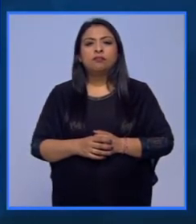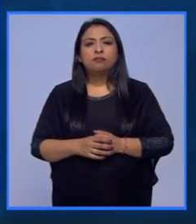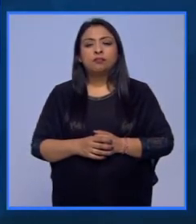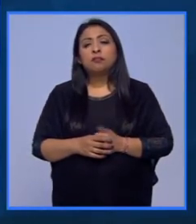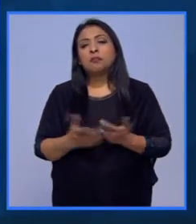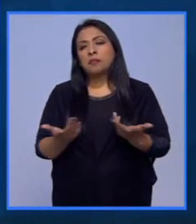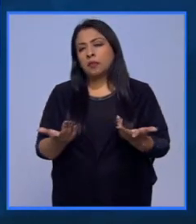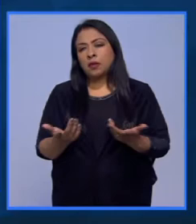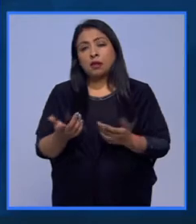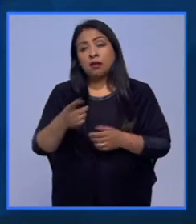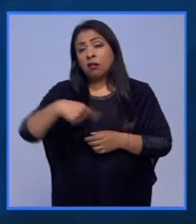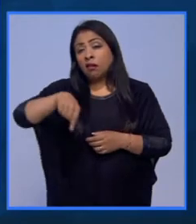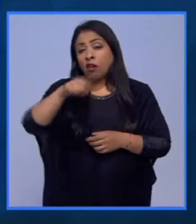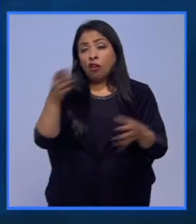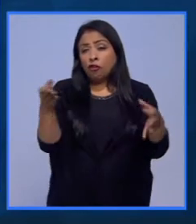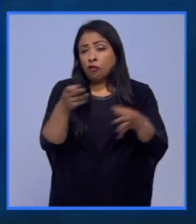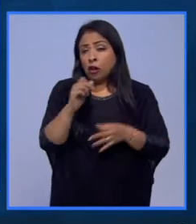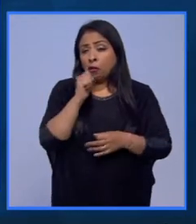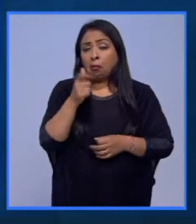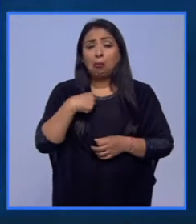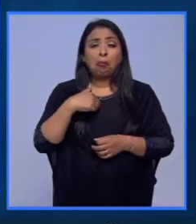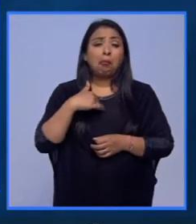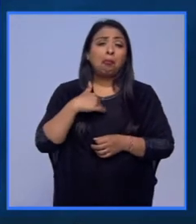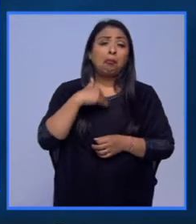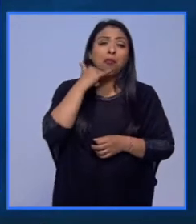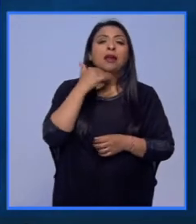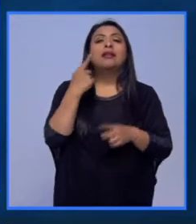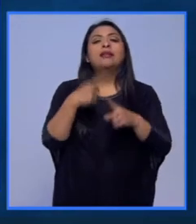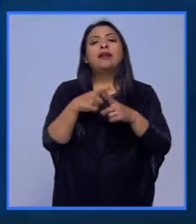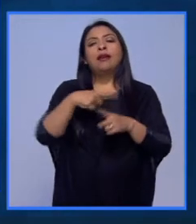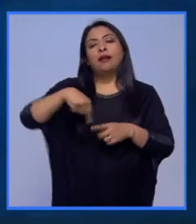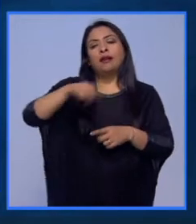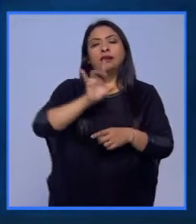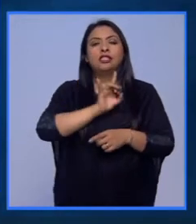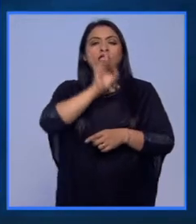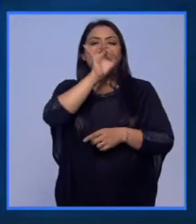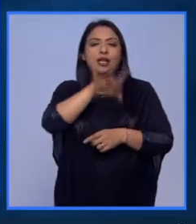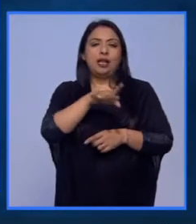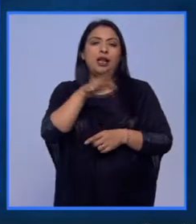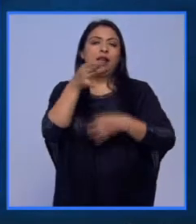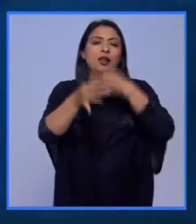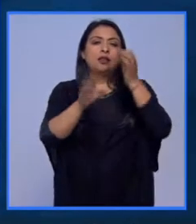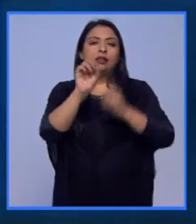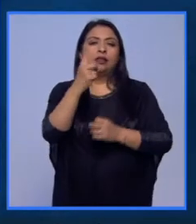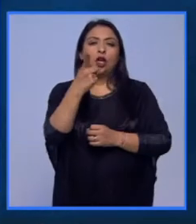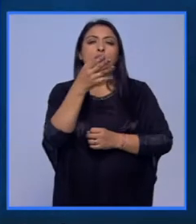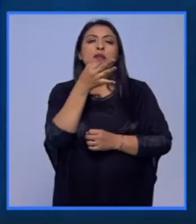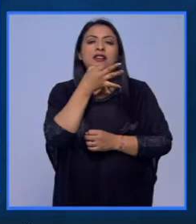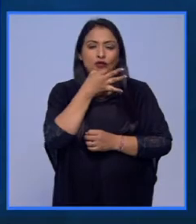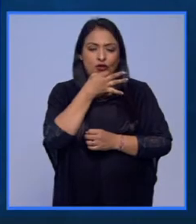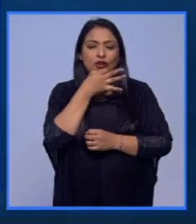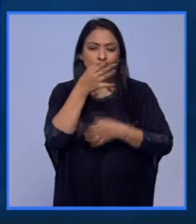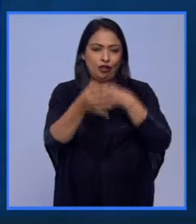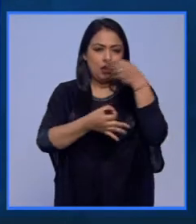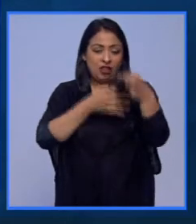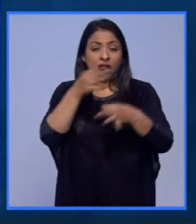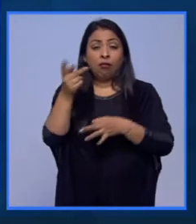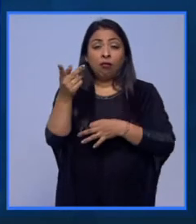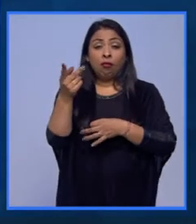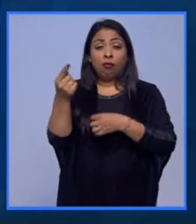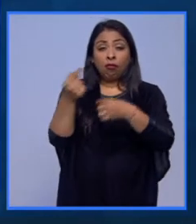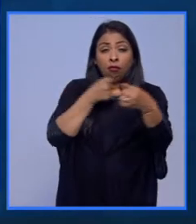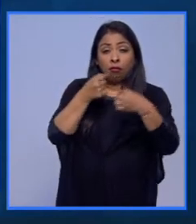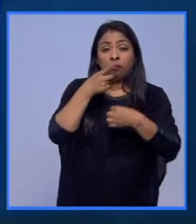Y bueno, los que no tienen nada de frío esta temporada son nuestros colegas chilenos del noticiario 31 Minutos, quienes nos han dicho que